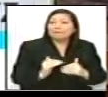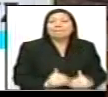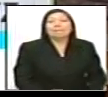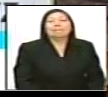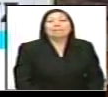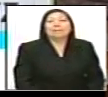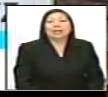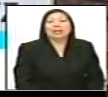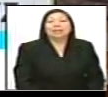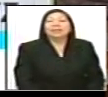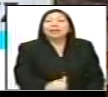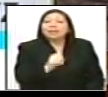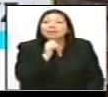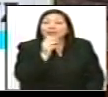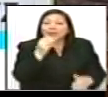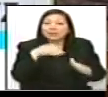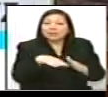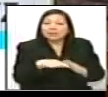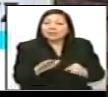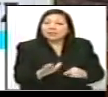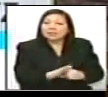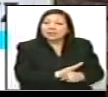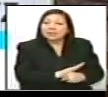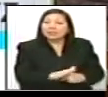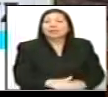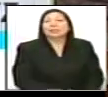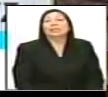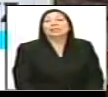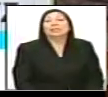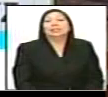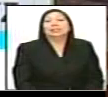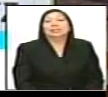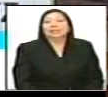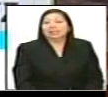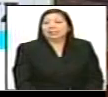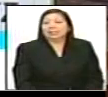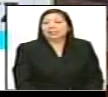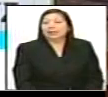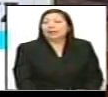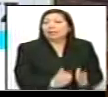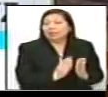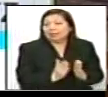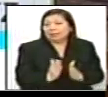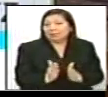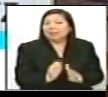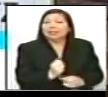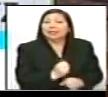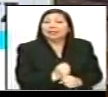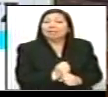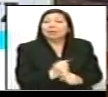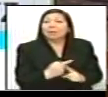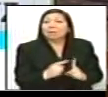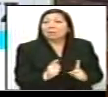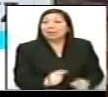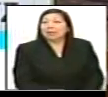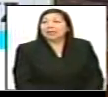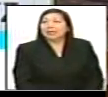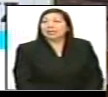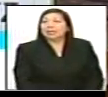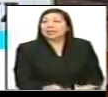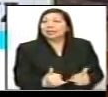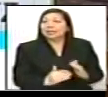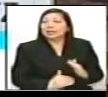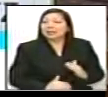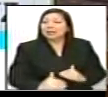de falta de acceso, deficiencia de acceso, bueno, acceso deficiente a determinados servicios, es